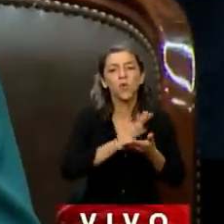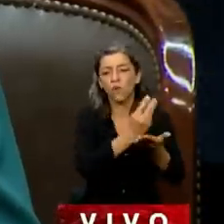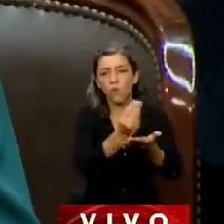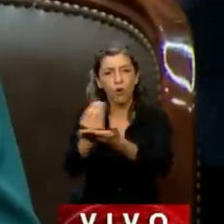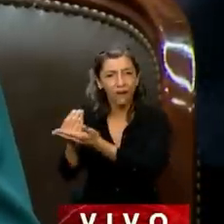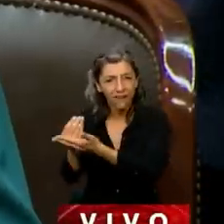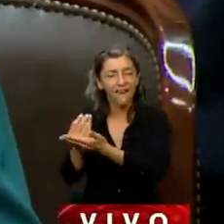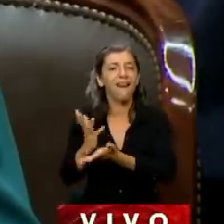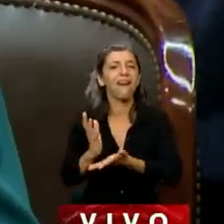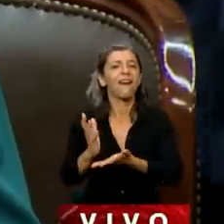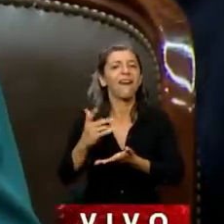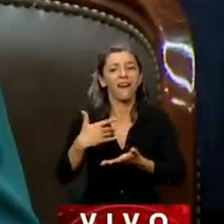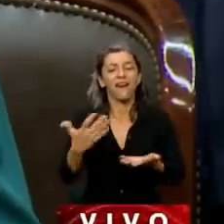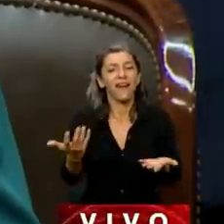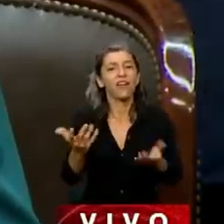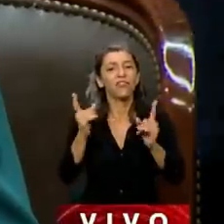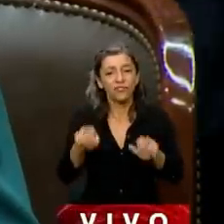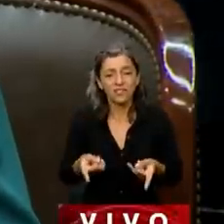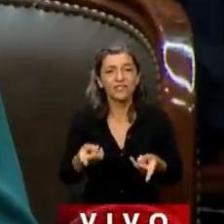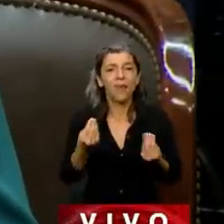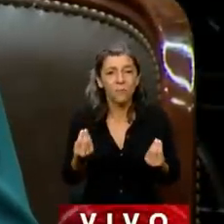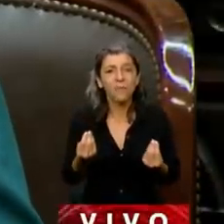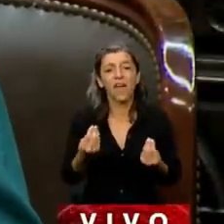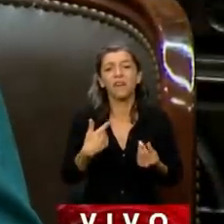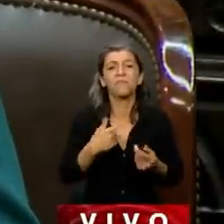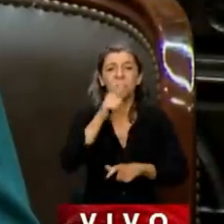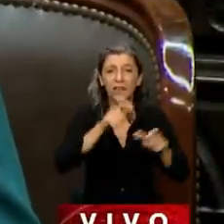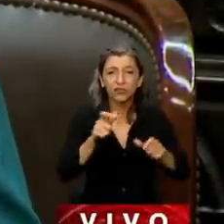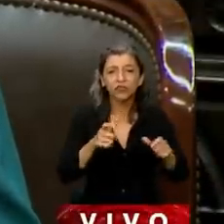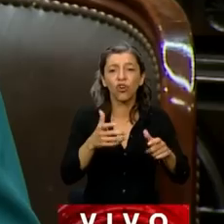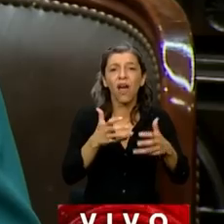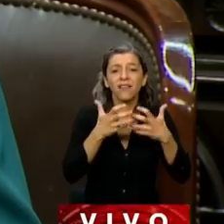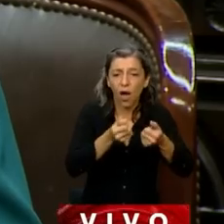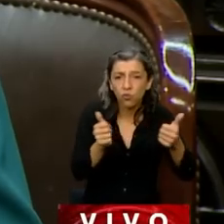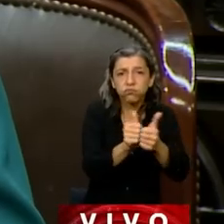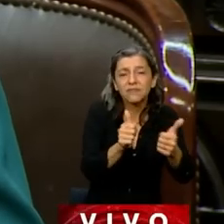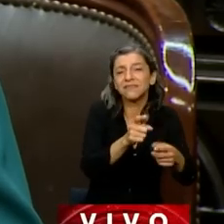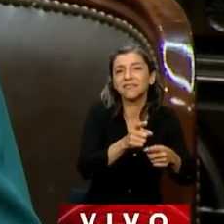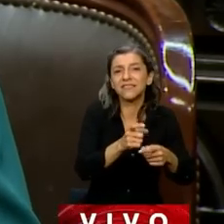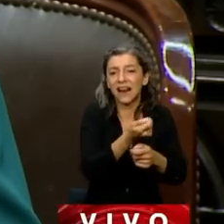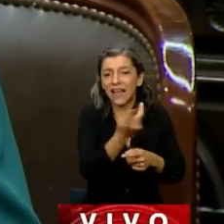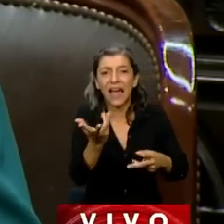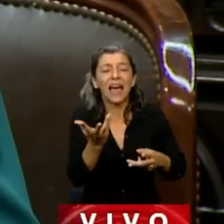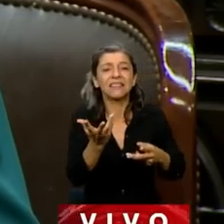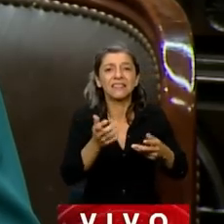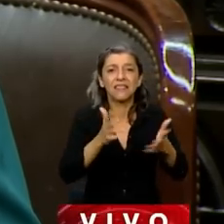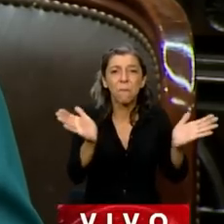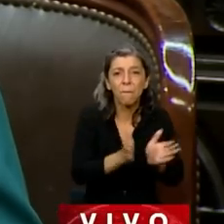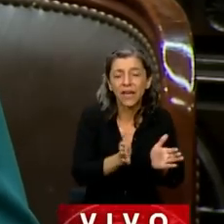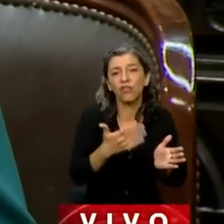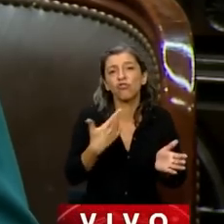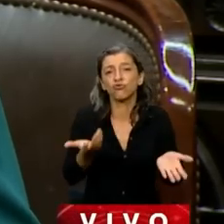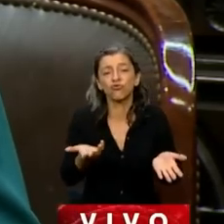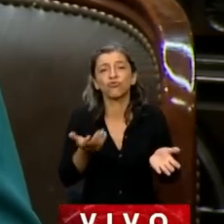una disminución relativa de la categoría de auxiliares, que esta ley plantea discontinuar en su formación y